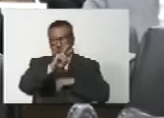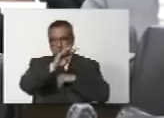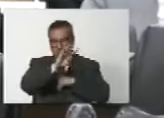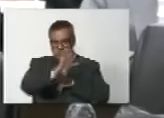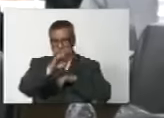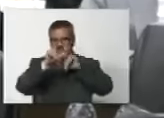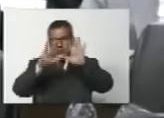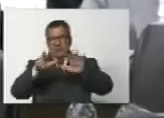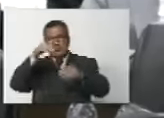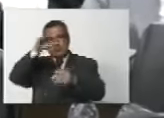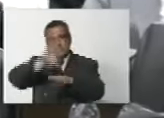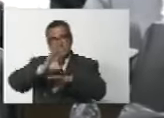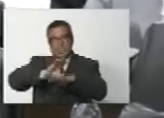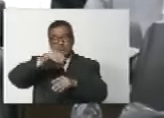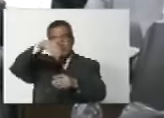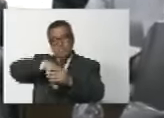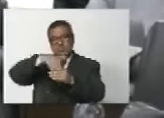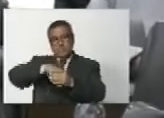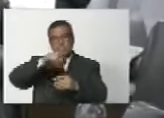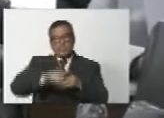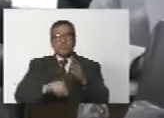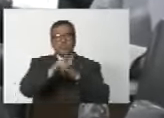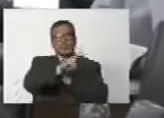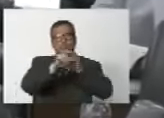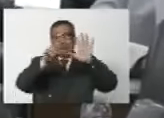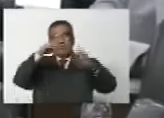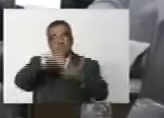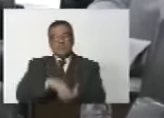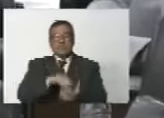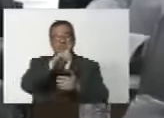13.948 centros de votación y